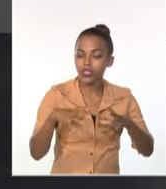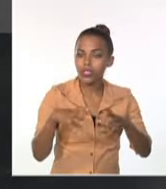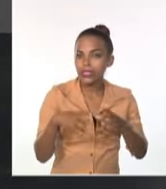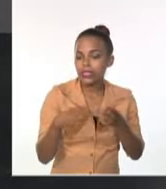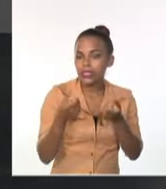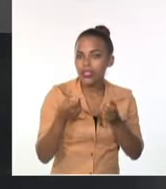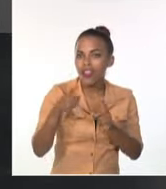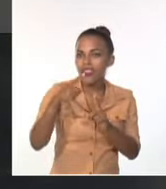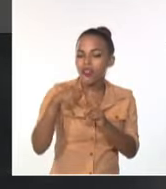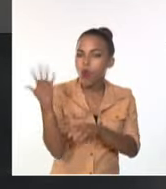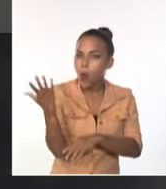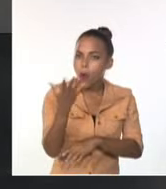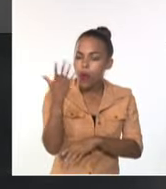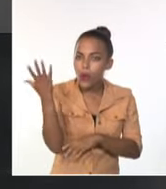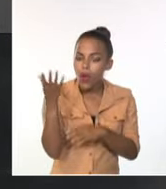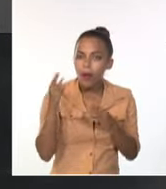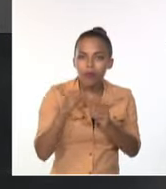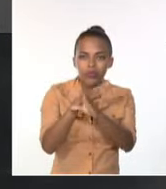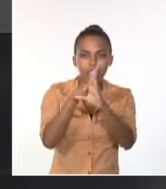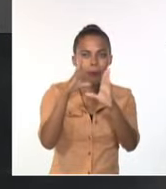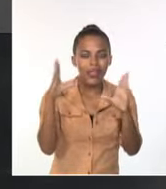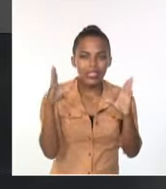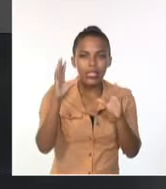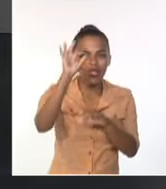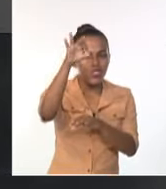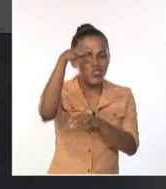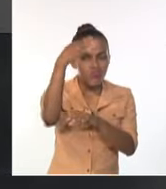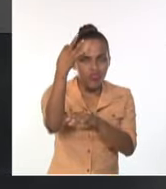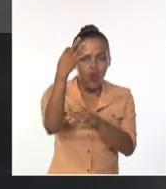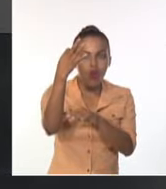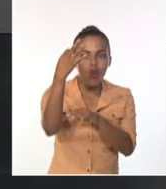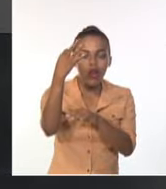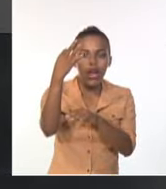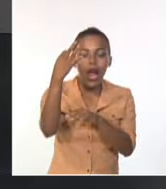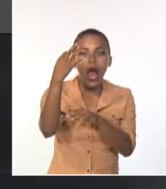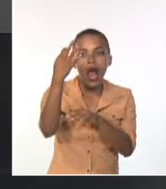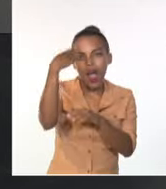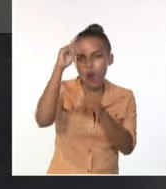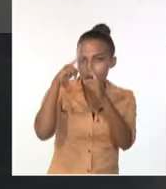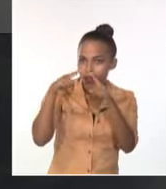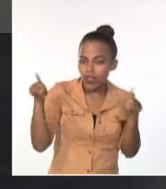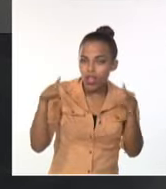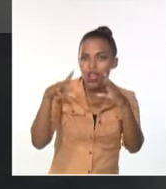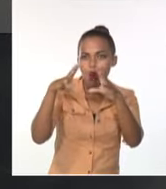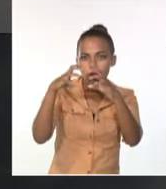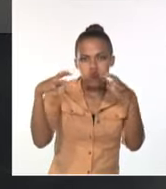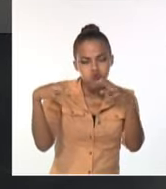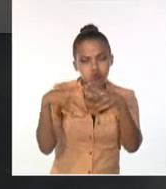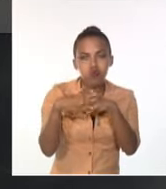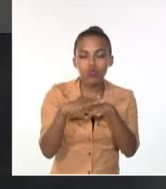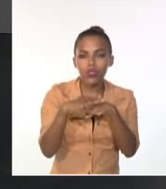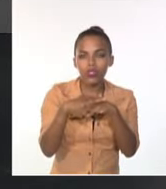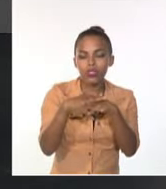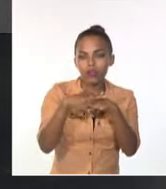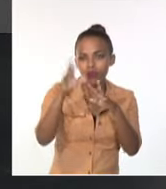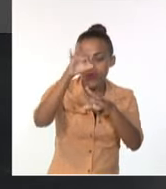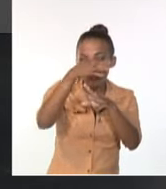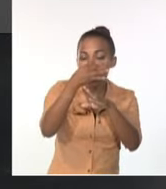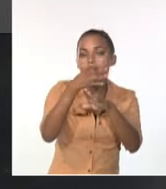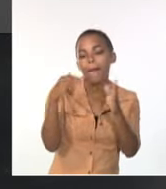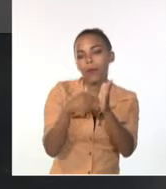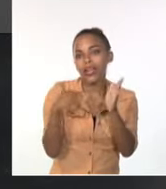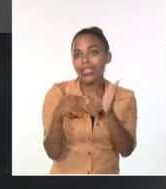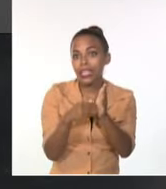de sol y algunas nubes cielo parcialmente rulado en todo el país pero por la tarde habrá algunos chubascos lluvias y